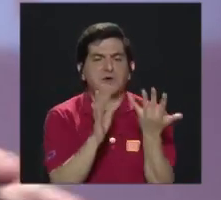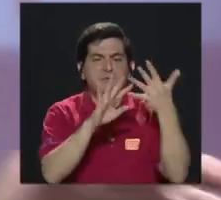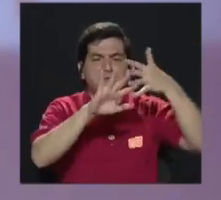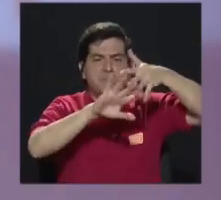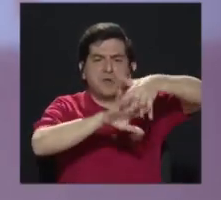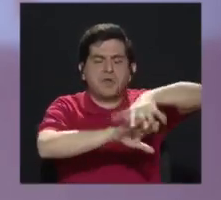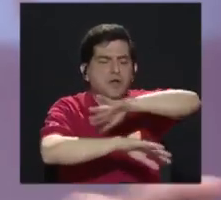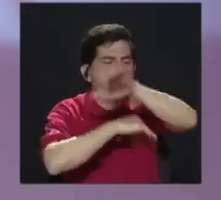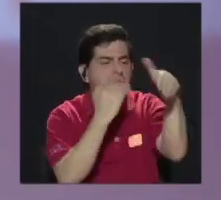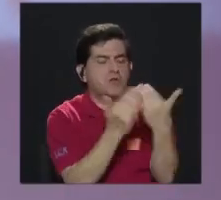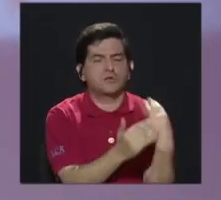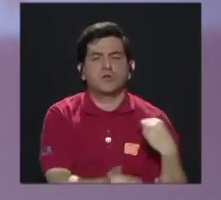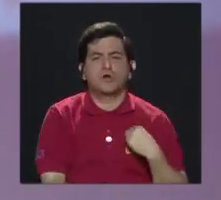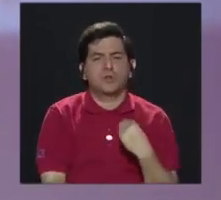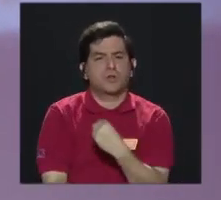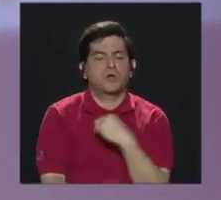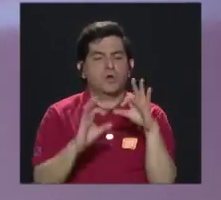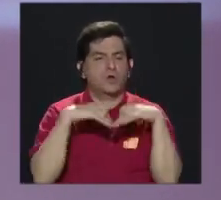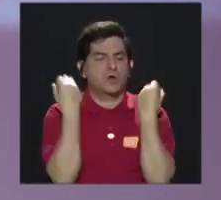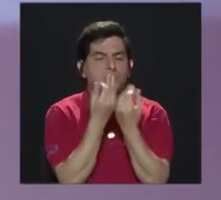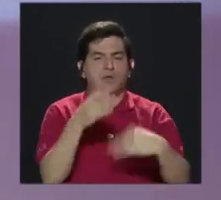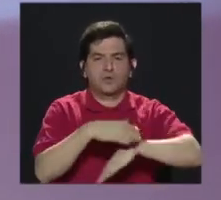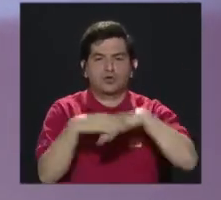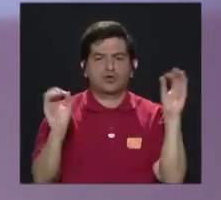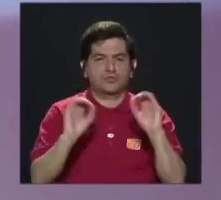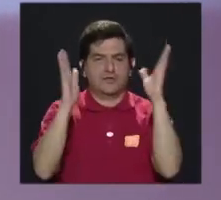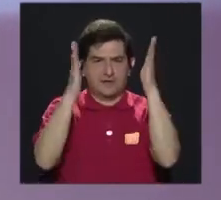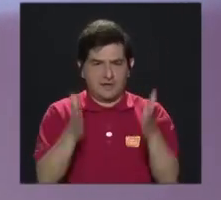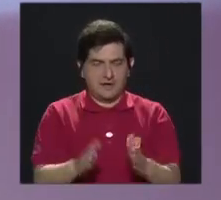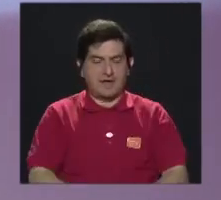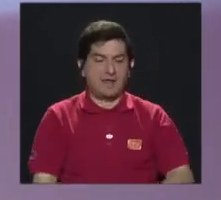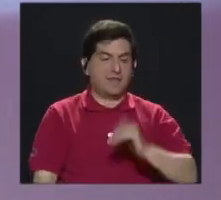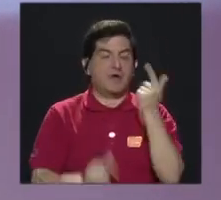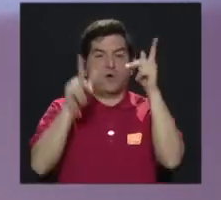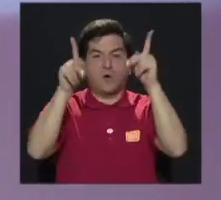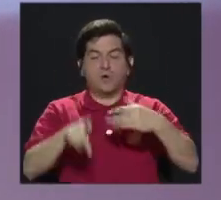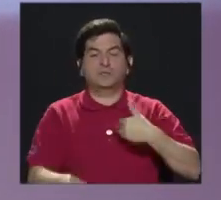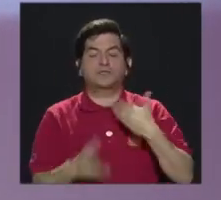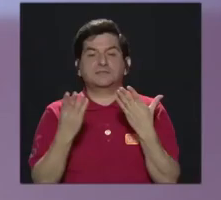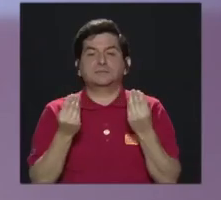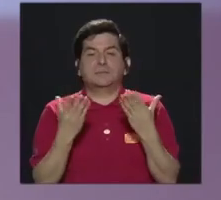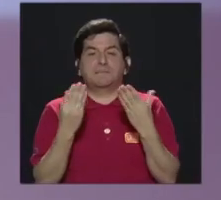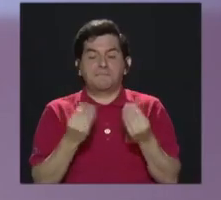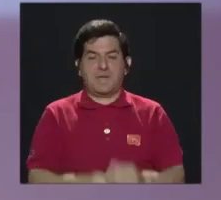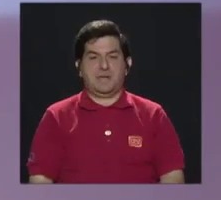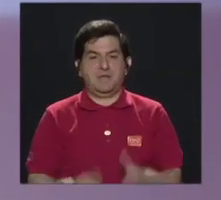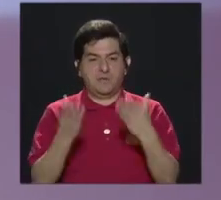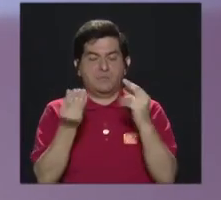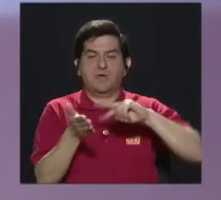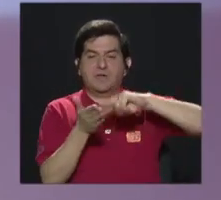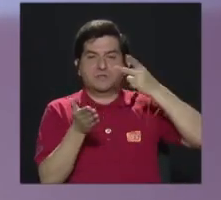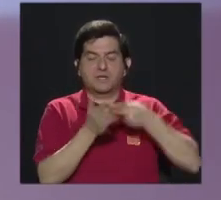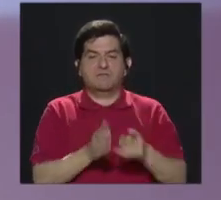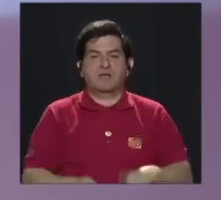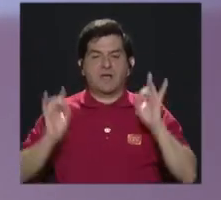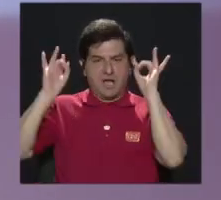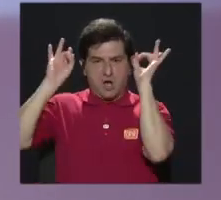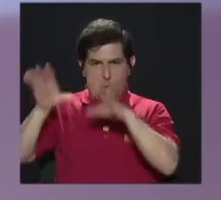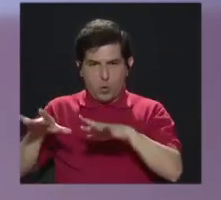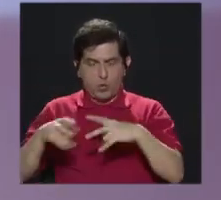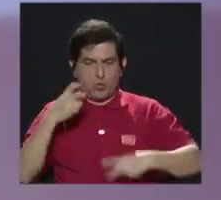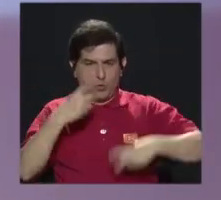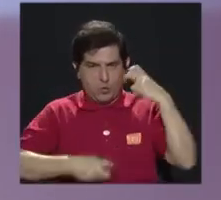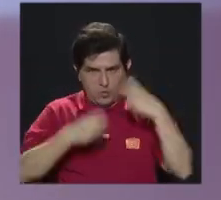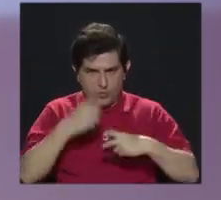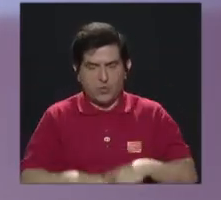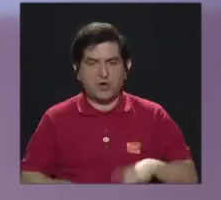con todos sus miembros de la familia sin excluir a nadie y están otras personas que tienen miedo y el miedo se traduce en odio. Y el problema con